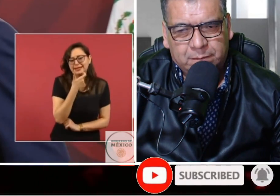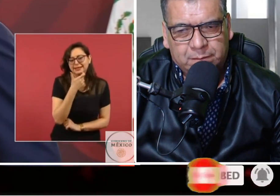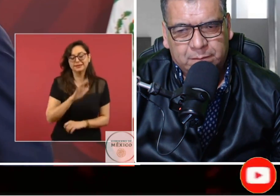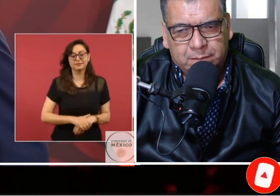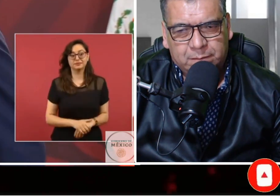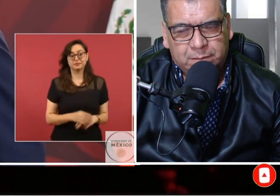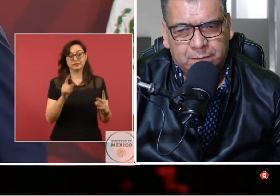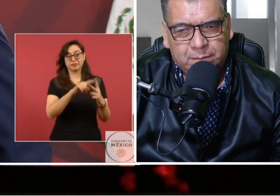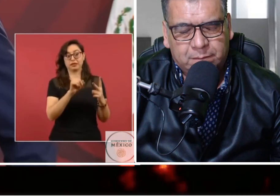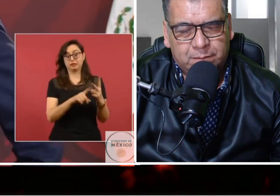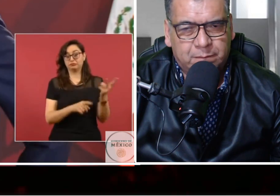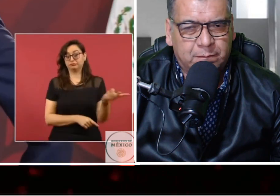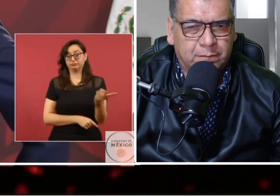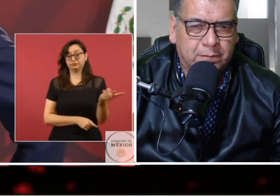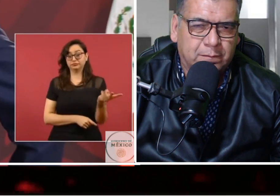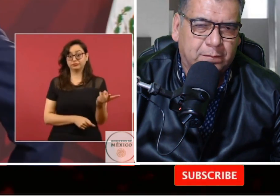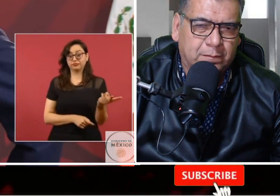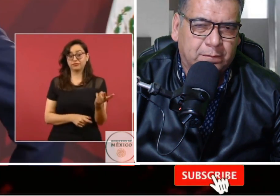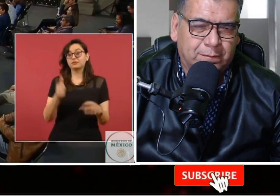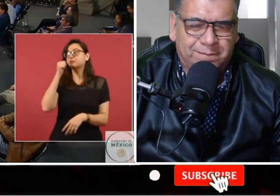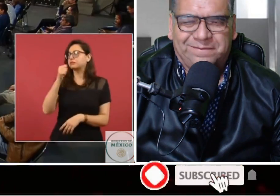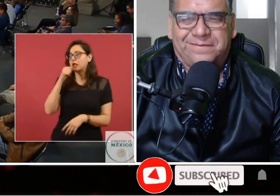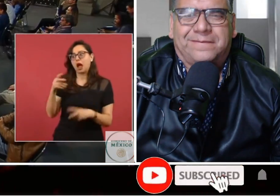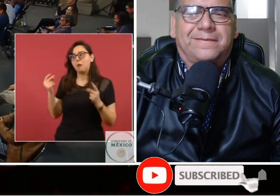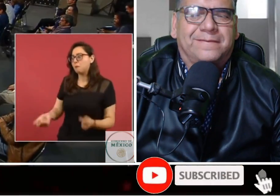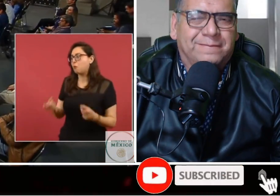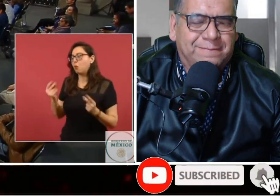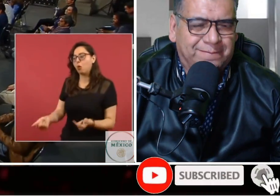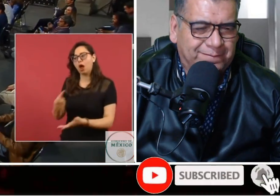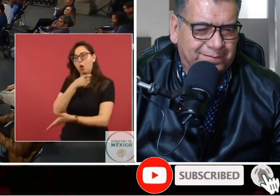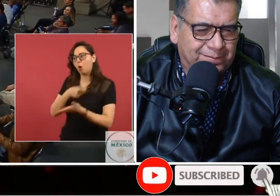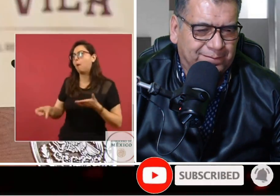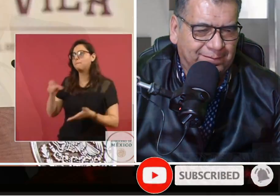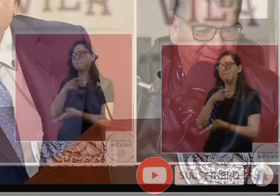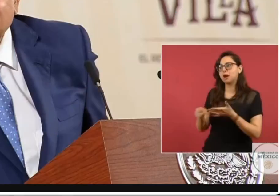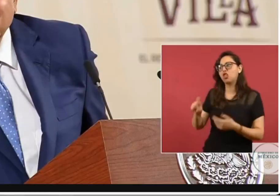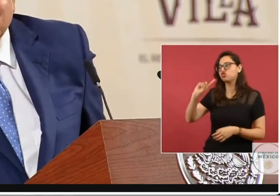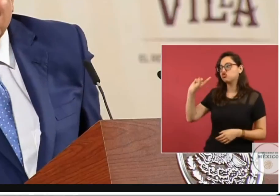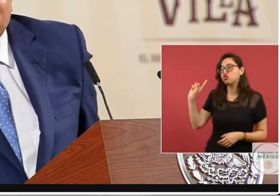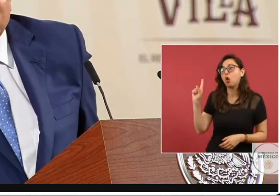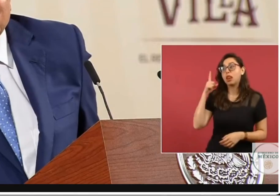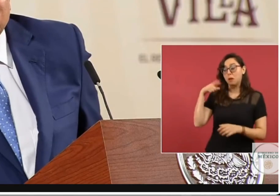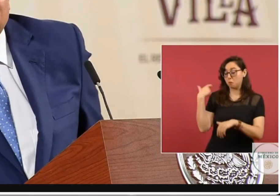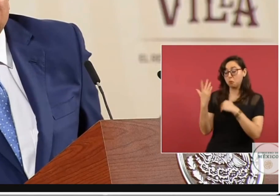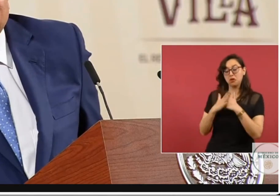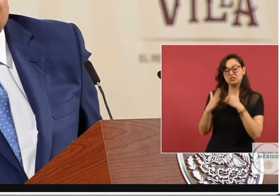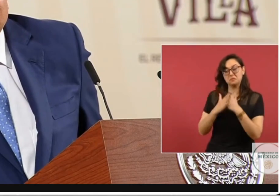Dice, compren dólares. A ver, ponle ahí. ¿Qué decía? Chumel.